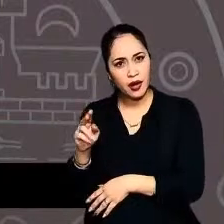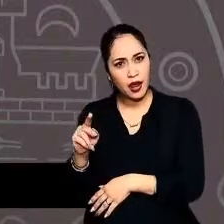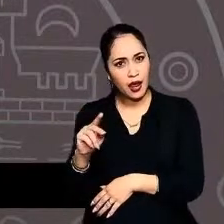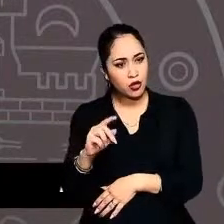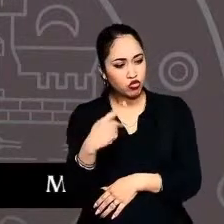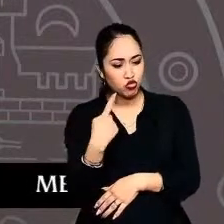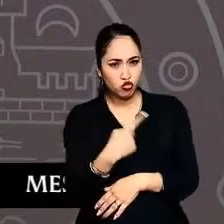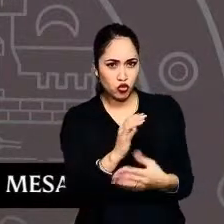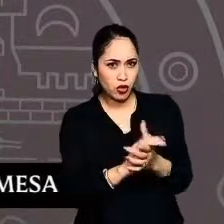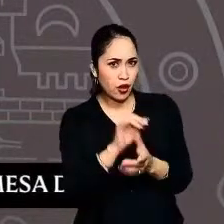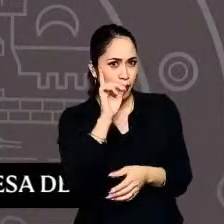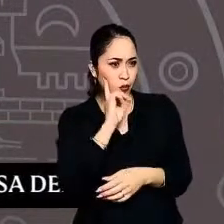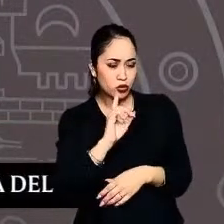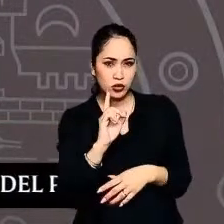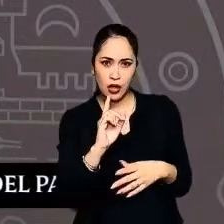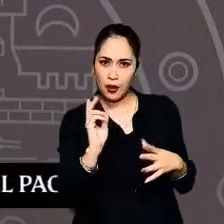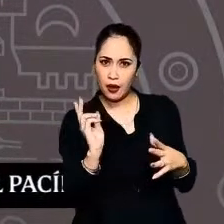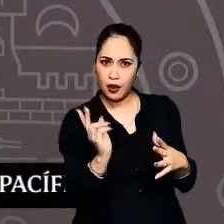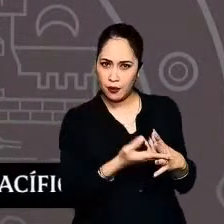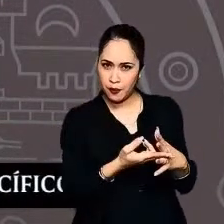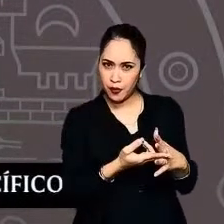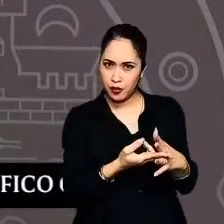muchacho, que eran familiares